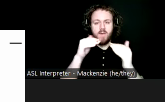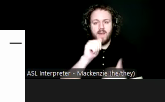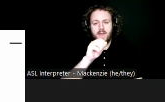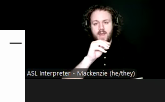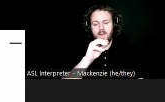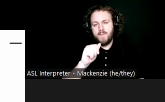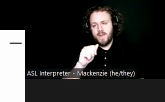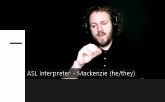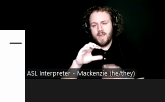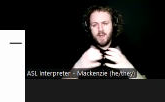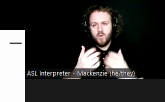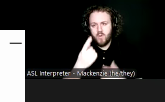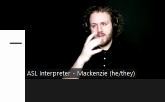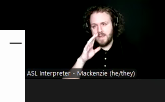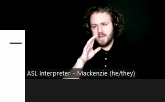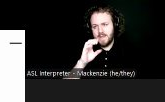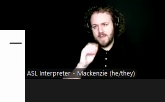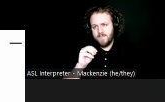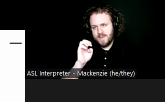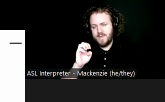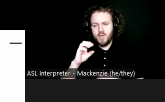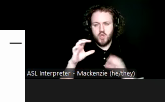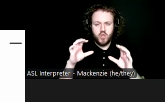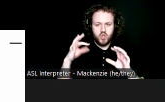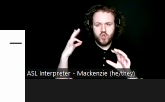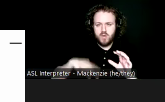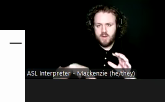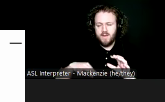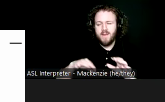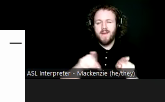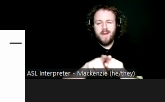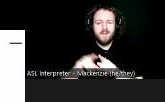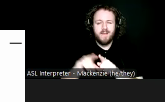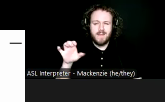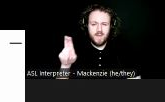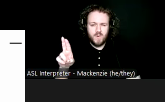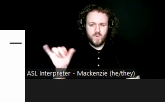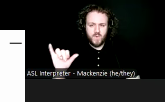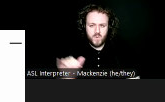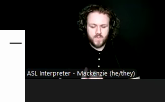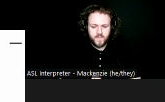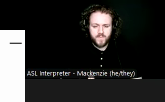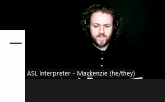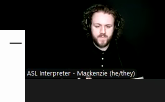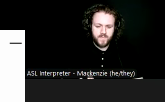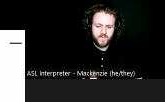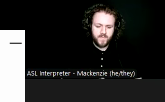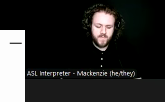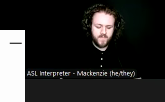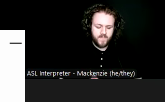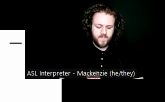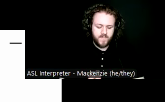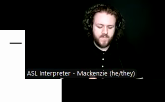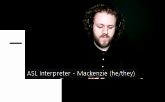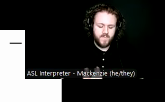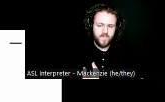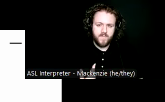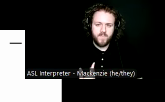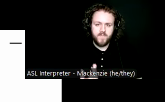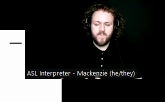Academy of Family Physicians para este webinario y los créditos son equivalentes a la categoría 1 AMA de